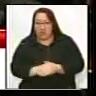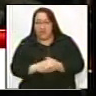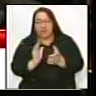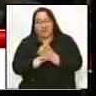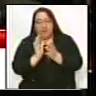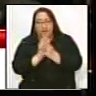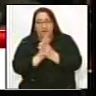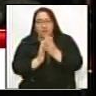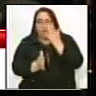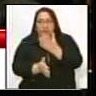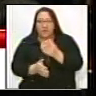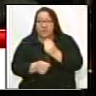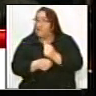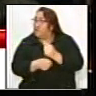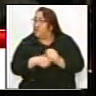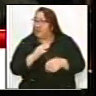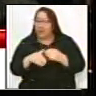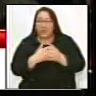que